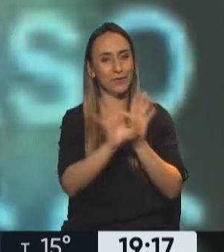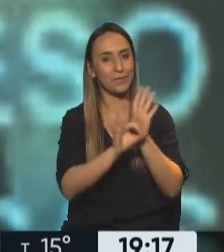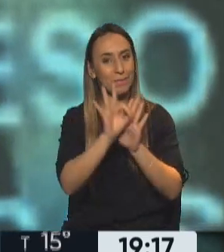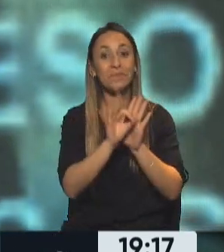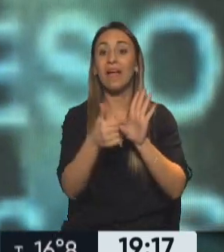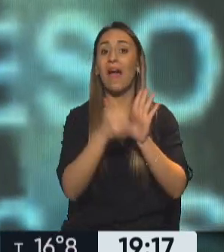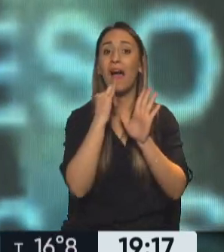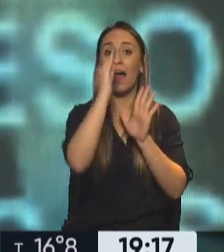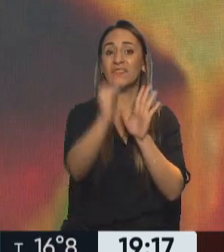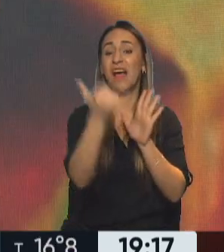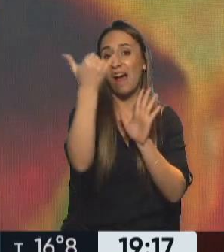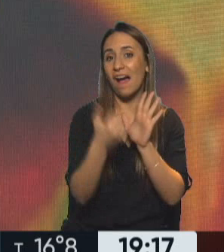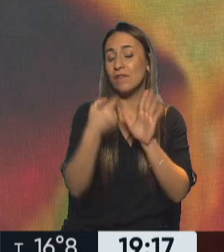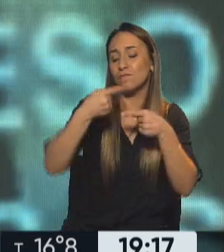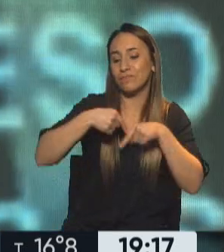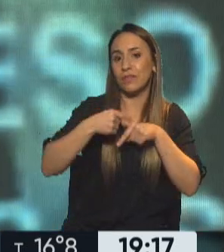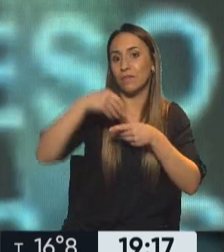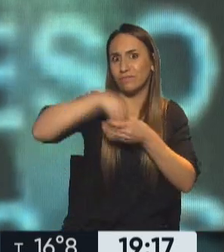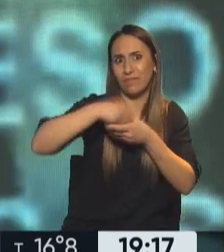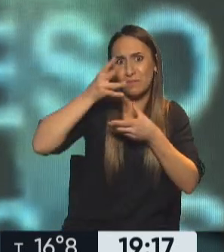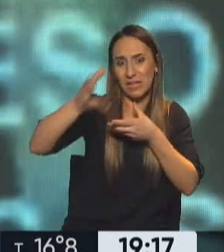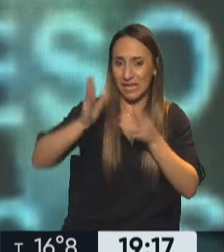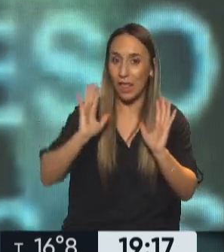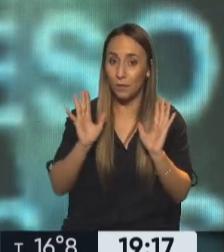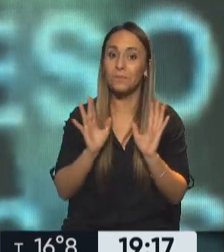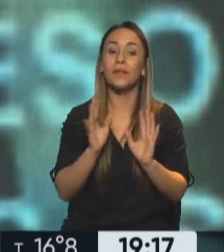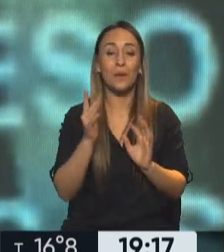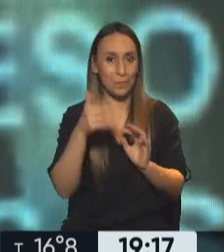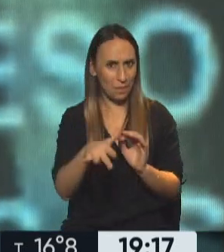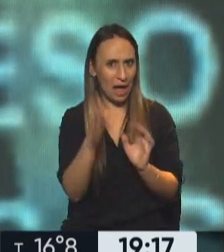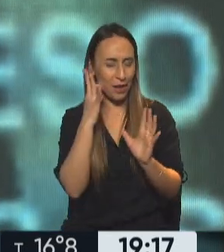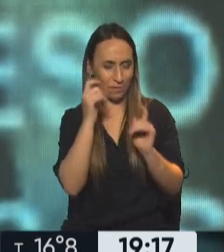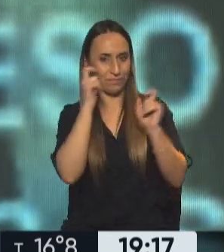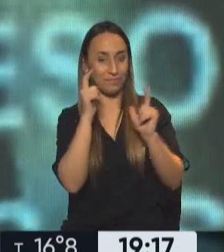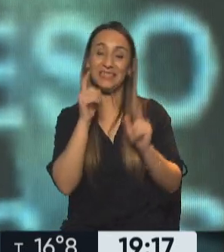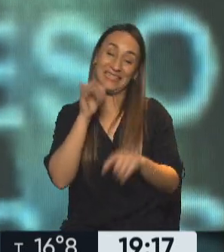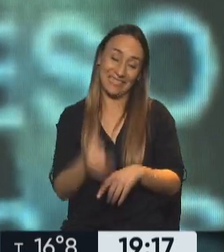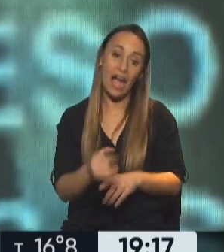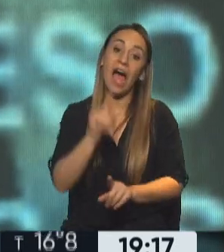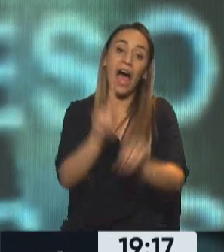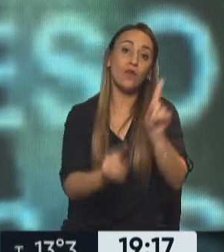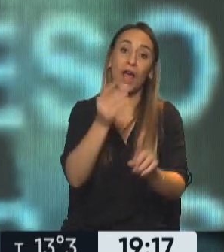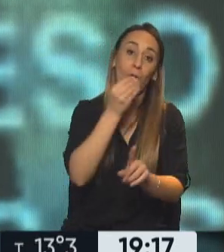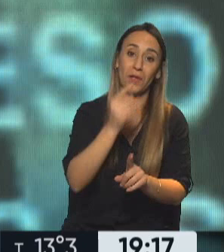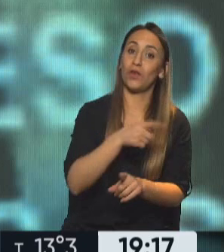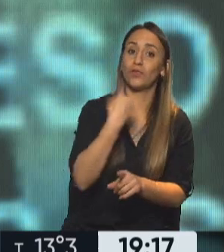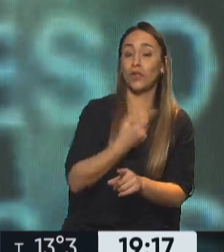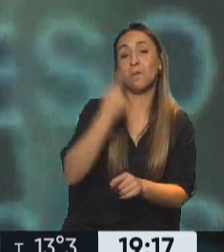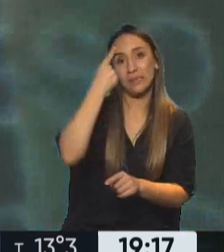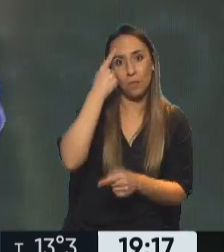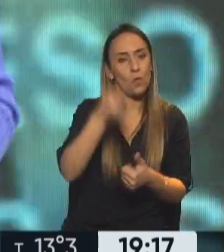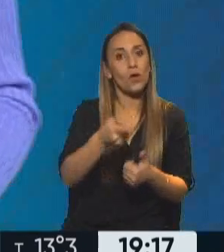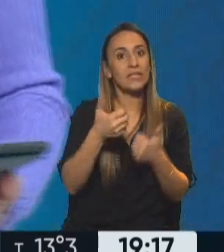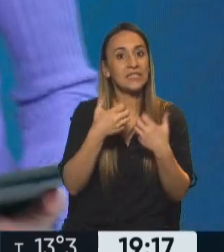en exceso. ¿Nos vamos a llevar sorpresas, Nora? Bueno, algunas sorpresas va a haber, porque algunos alimentos que consideramos que son muy saludables...